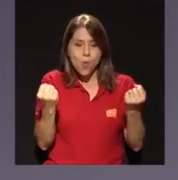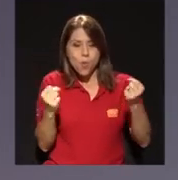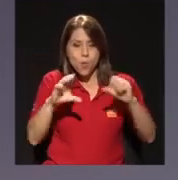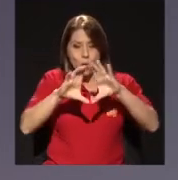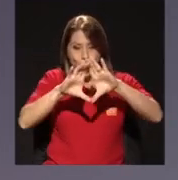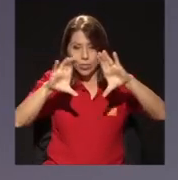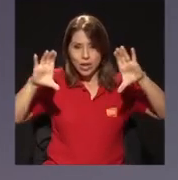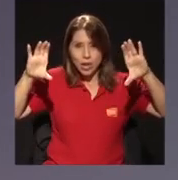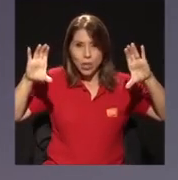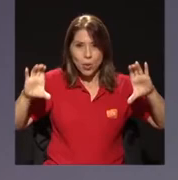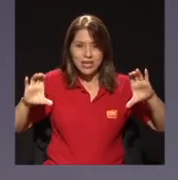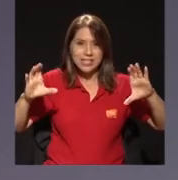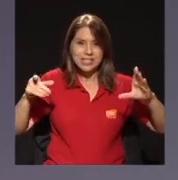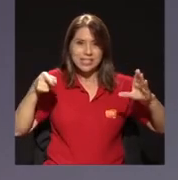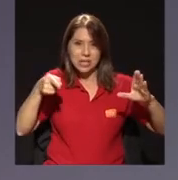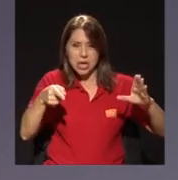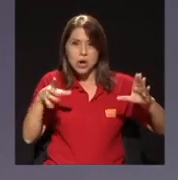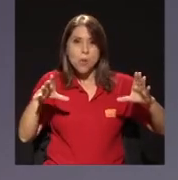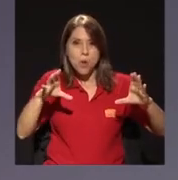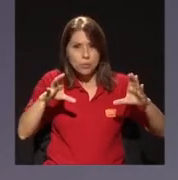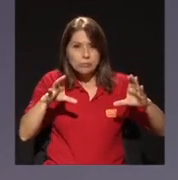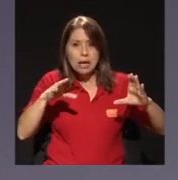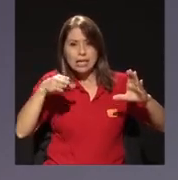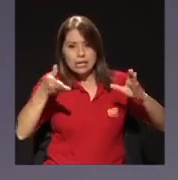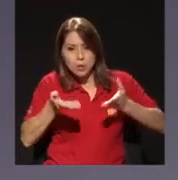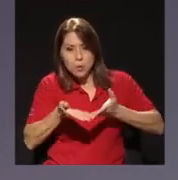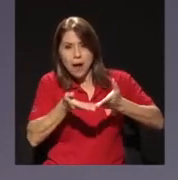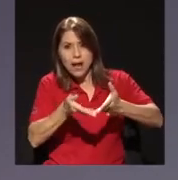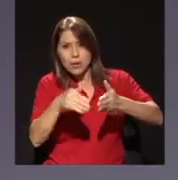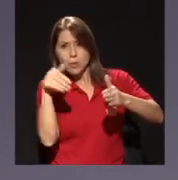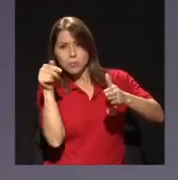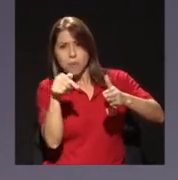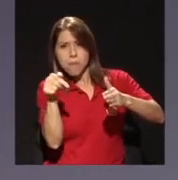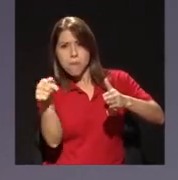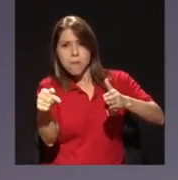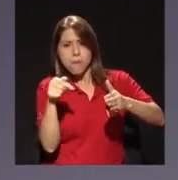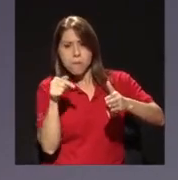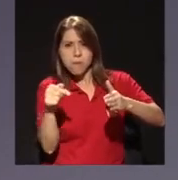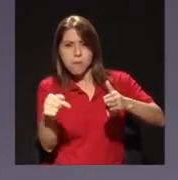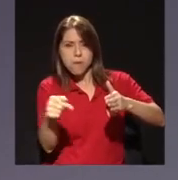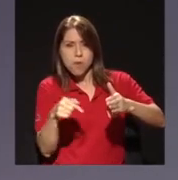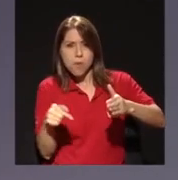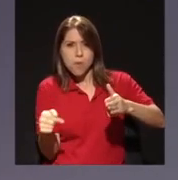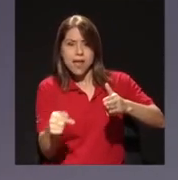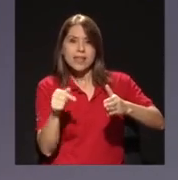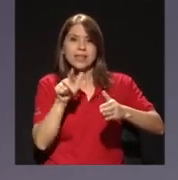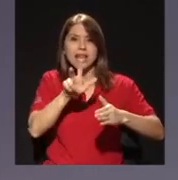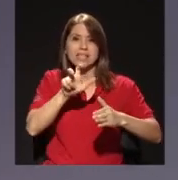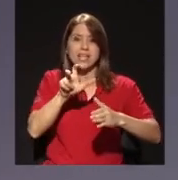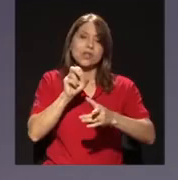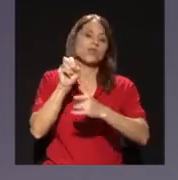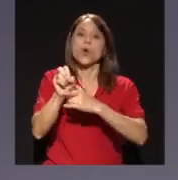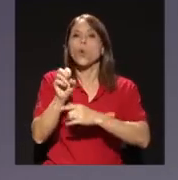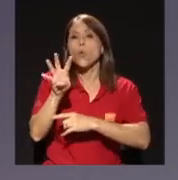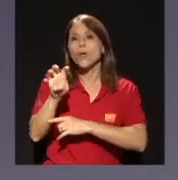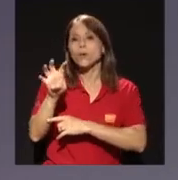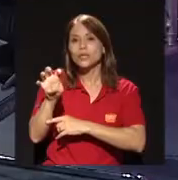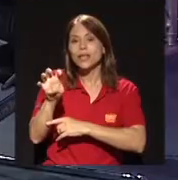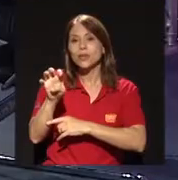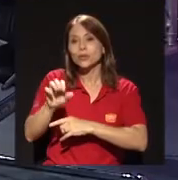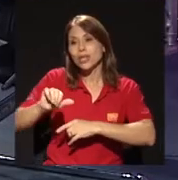300 contenedores, 400, son bastantes, ¿verdad? Que pueden, tal vez en uno regular y en más grandes pueden haber mucho